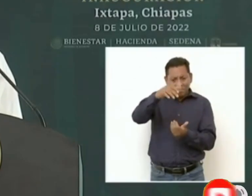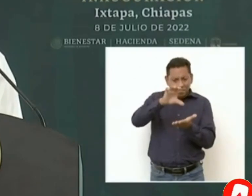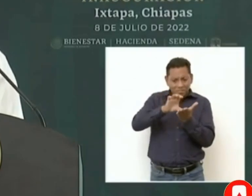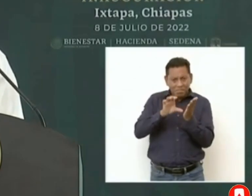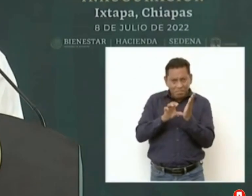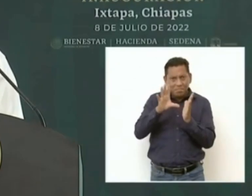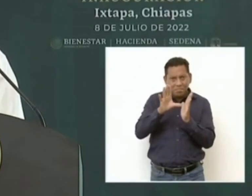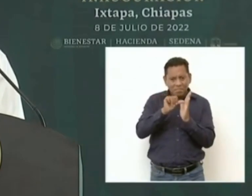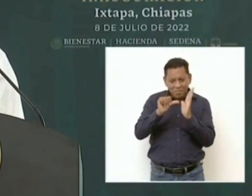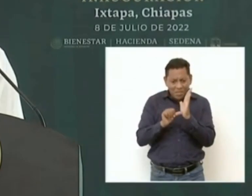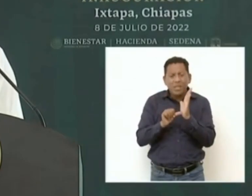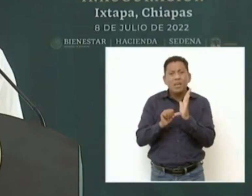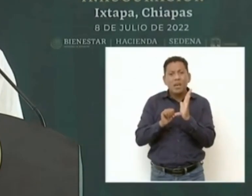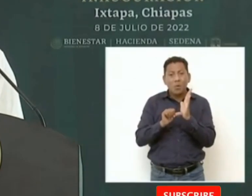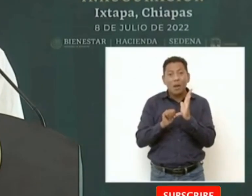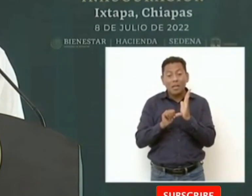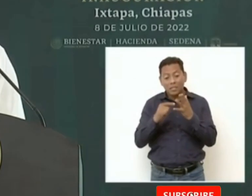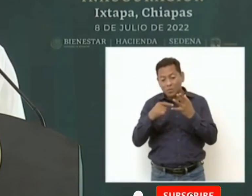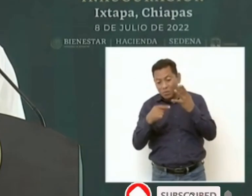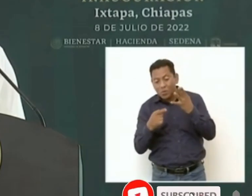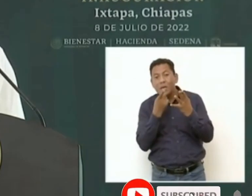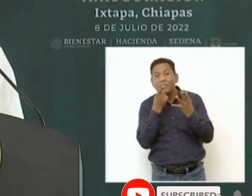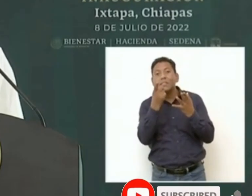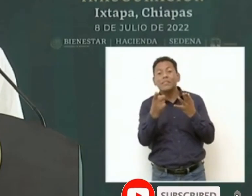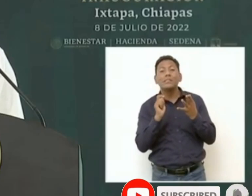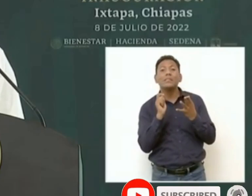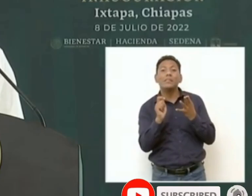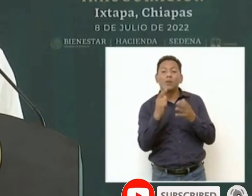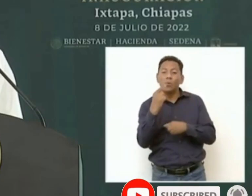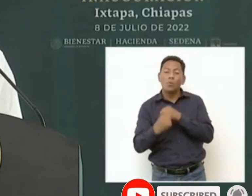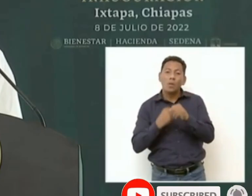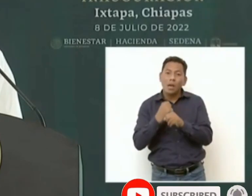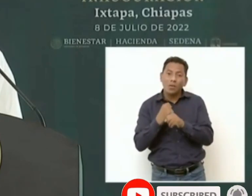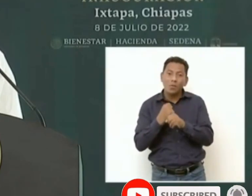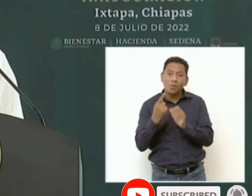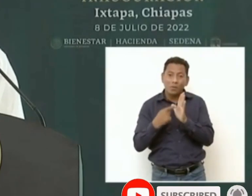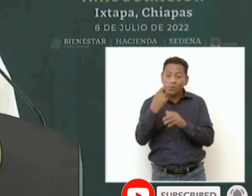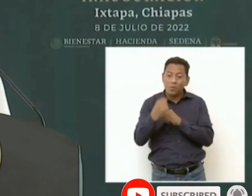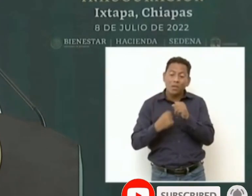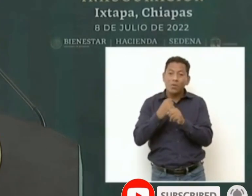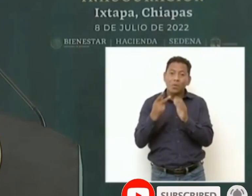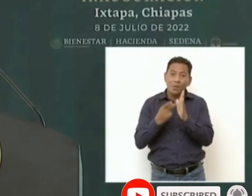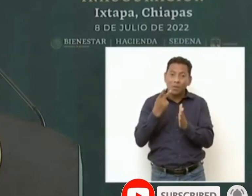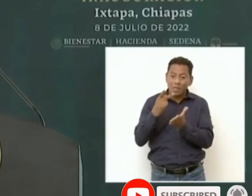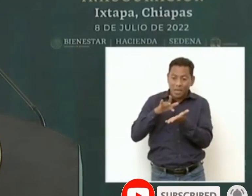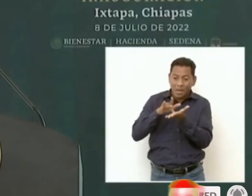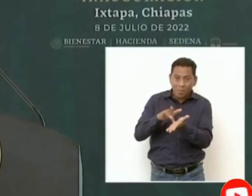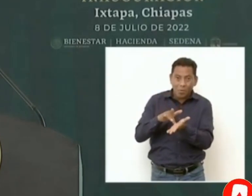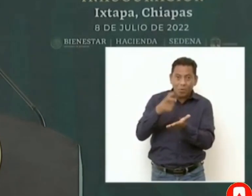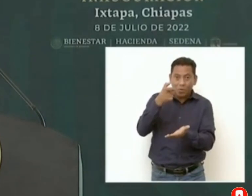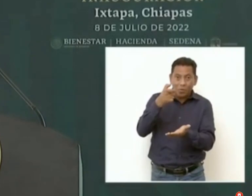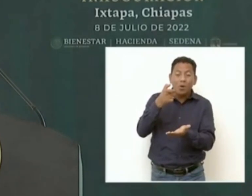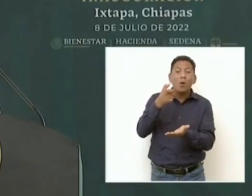hay un artículo transitorio que dice que cada año tendrá que aumentar el